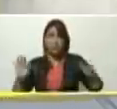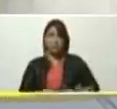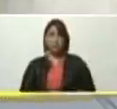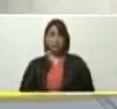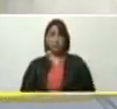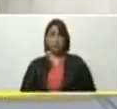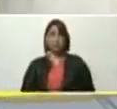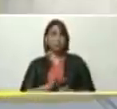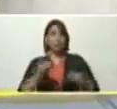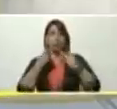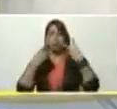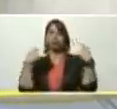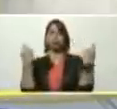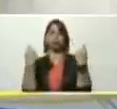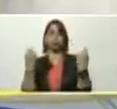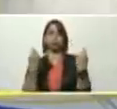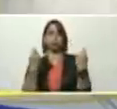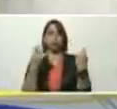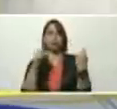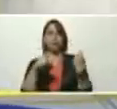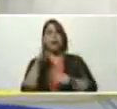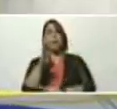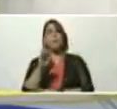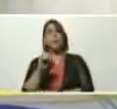otras revelaciones, como la de John Bolton.